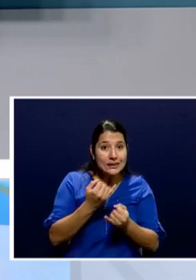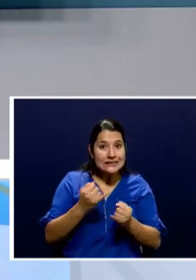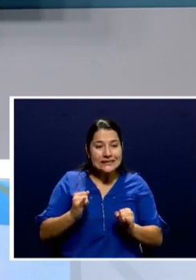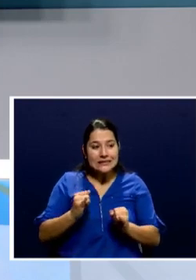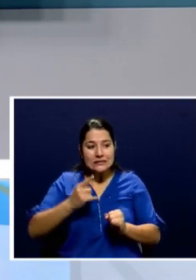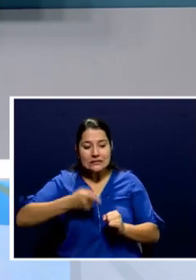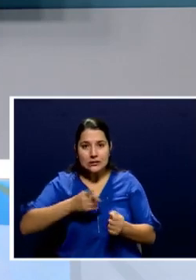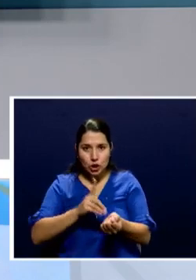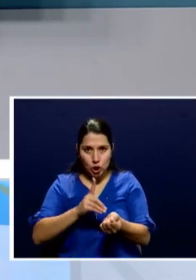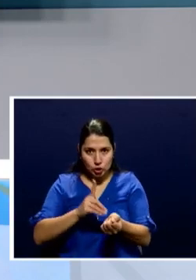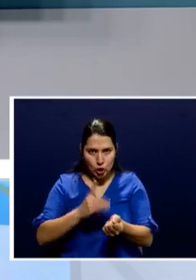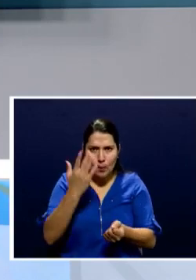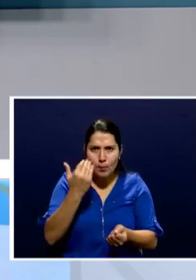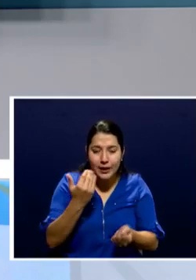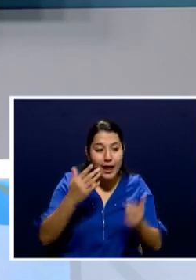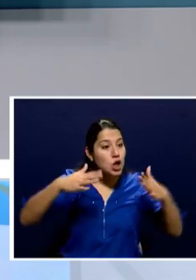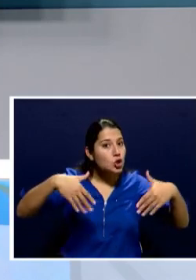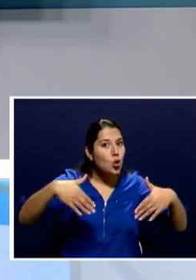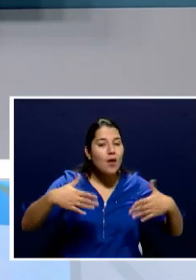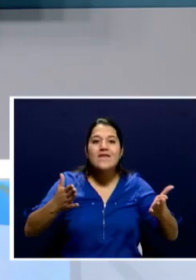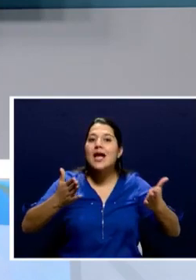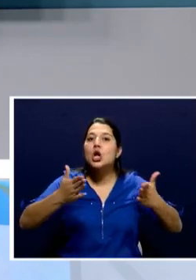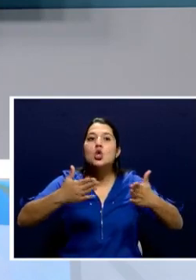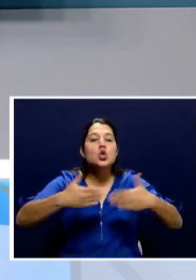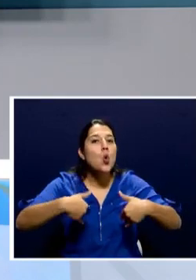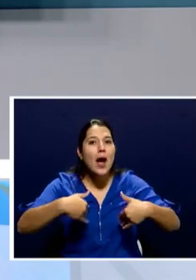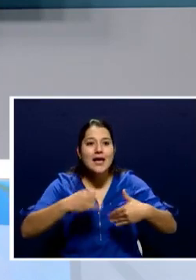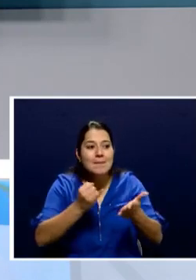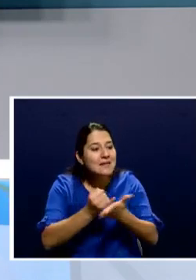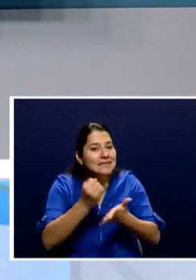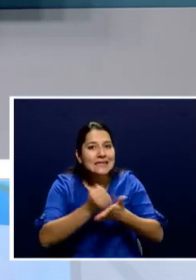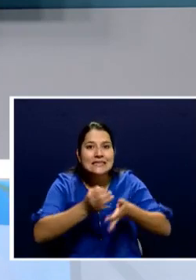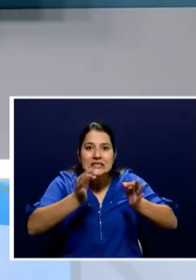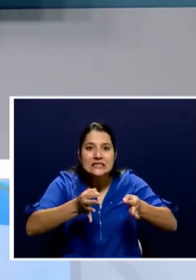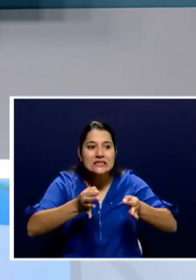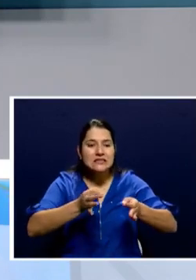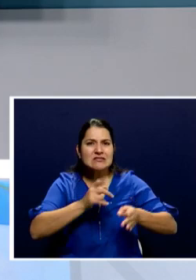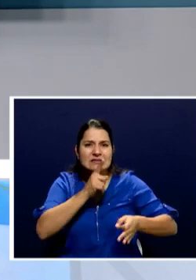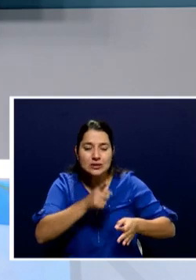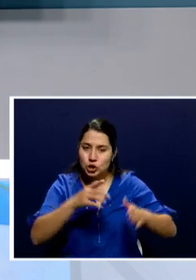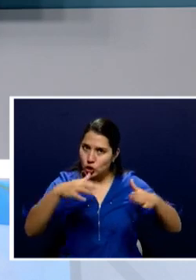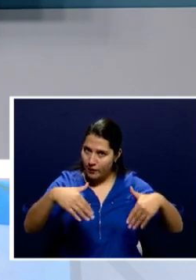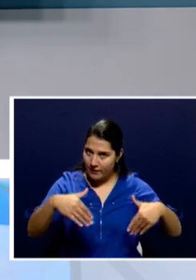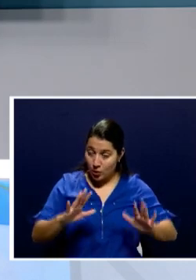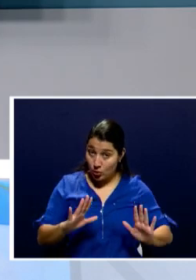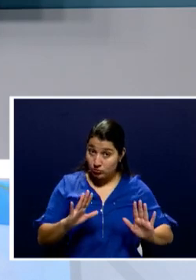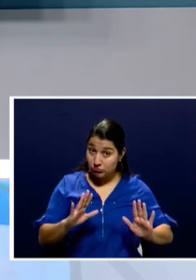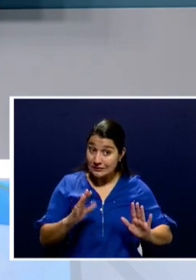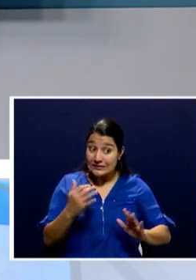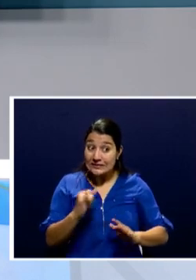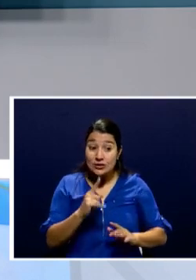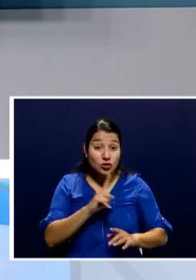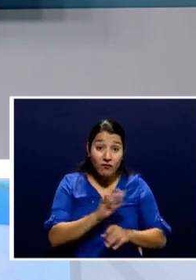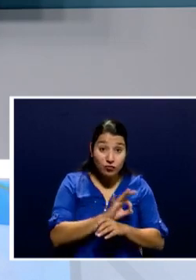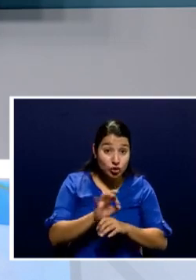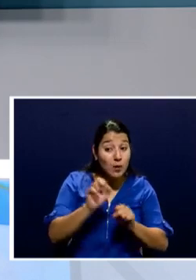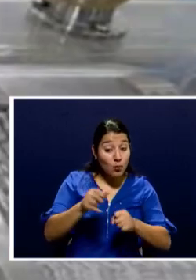que comprueben su efecto en el virus y más bien podría generar graves daños en los pacientes.